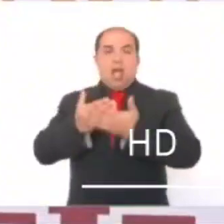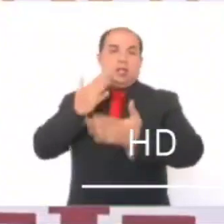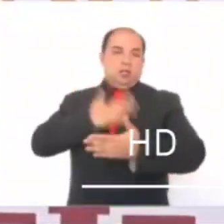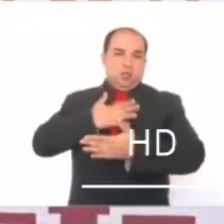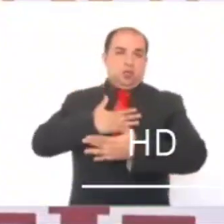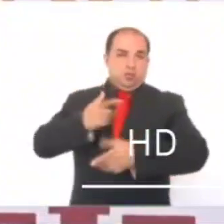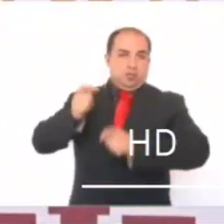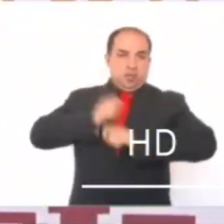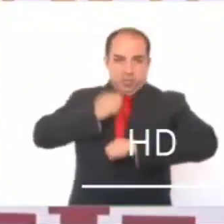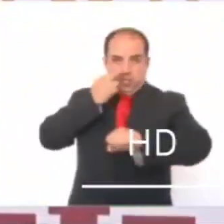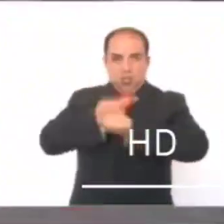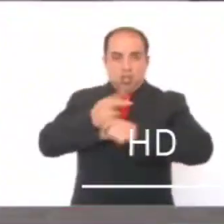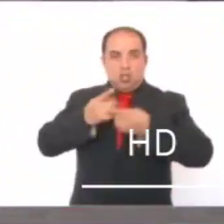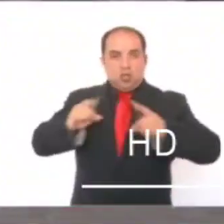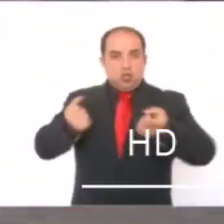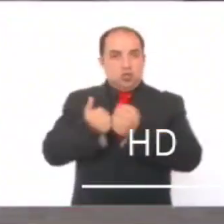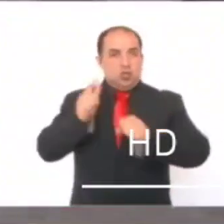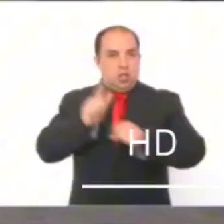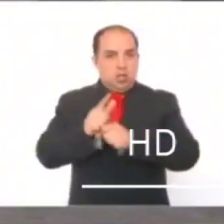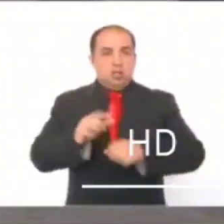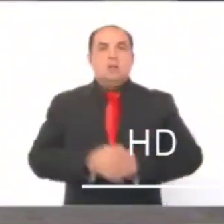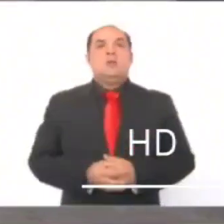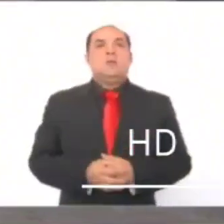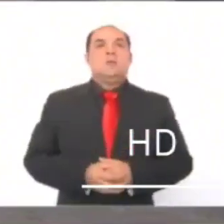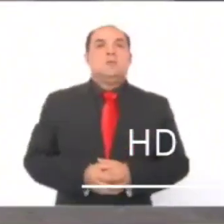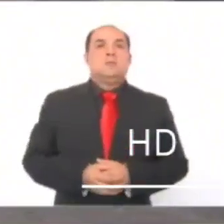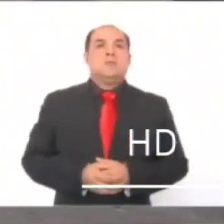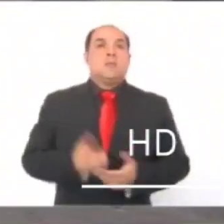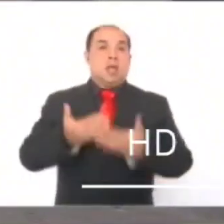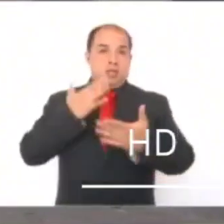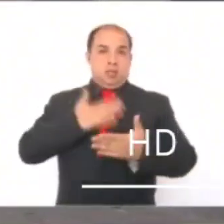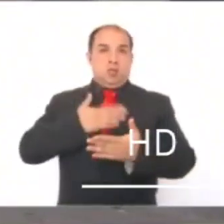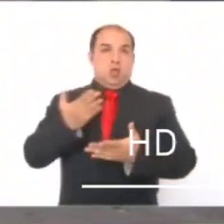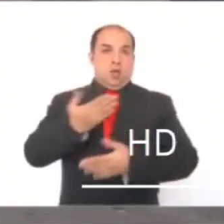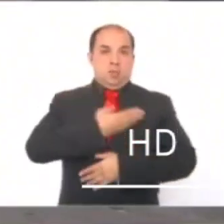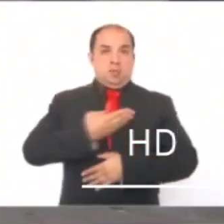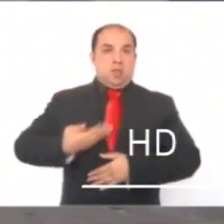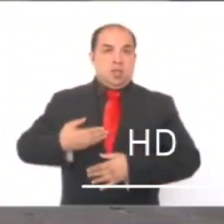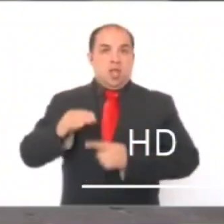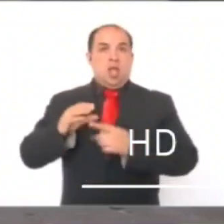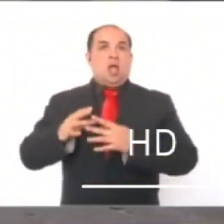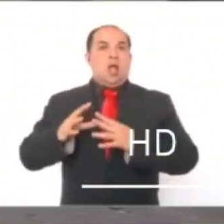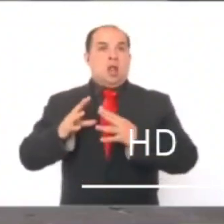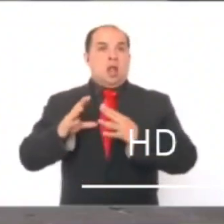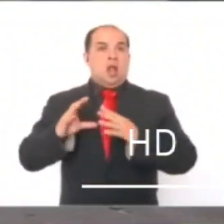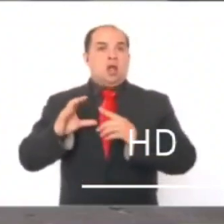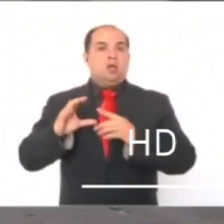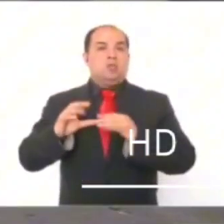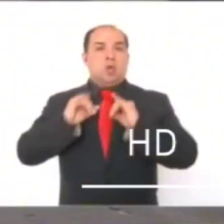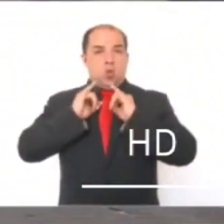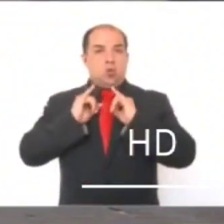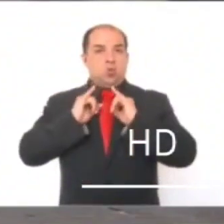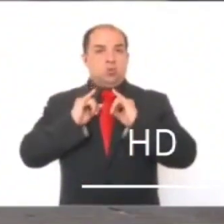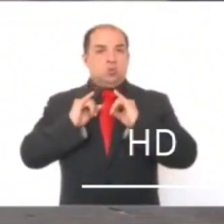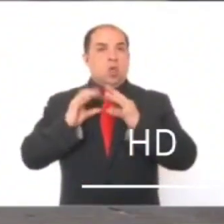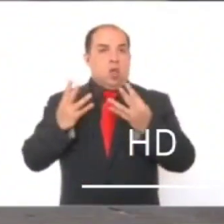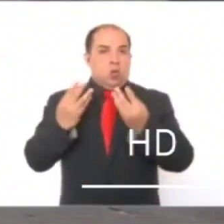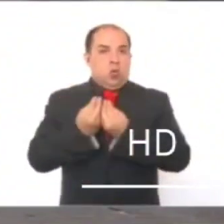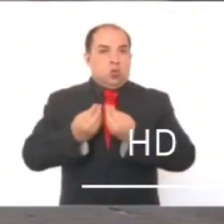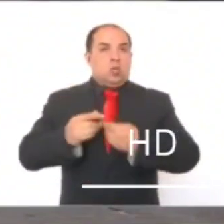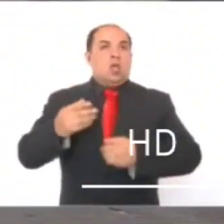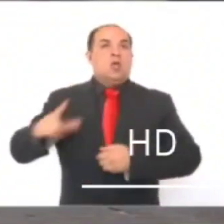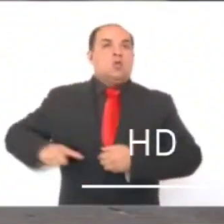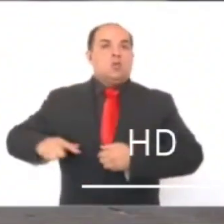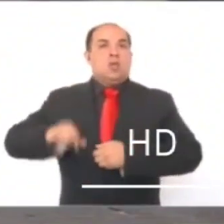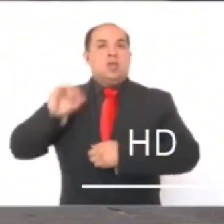ser secretario de Desarrollo Social. Entonces me tocaba ser el presidente de la Junta de Gobierno del INMujeres, que ahora